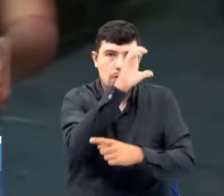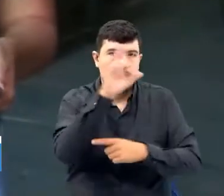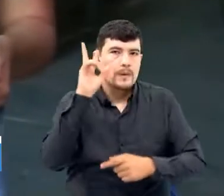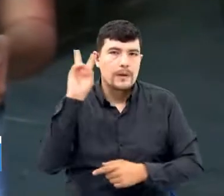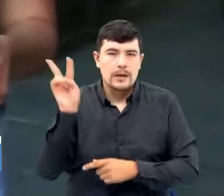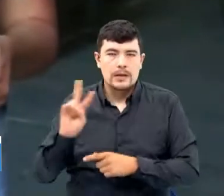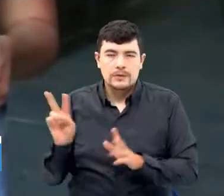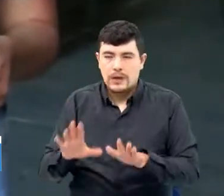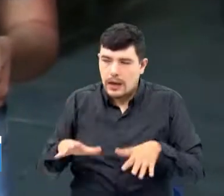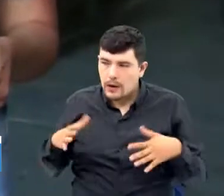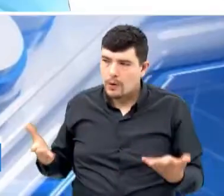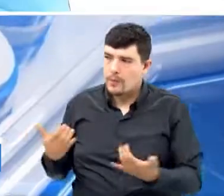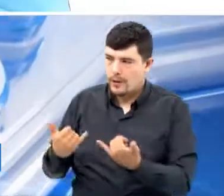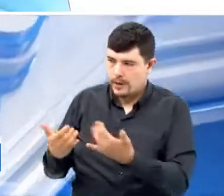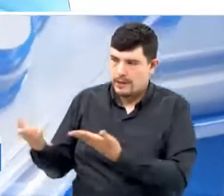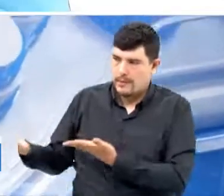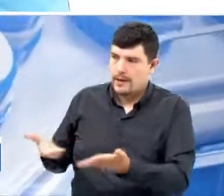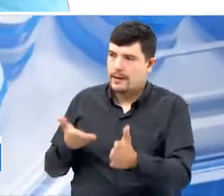adelante.